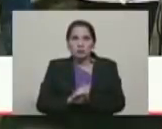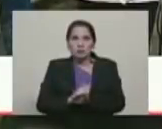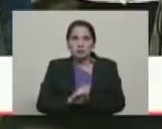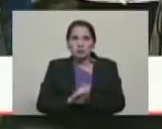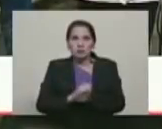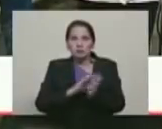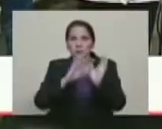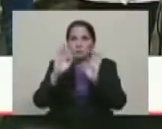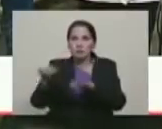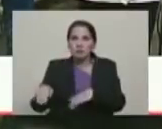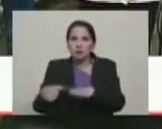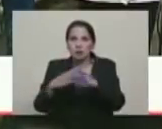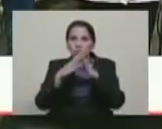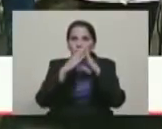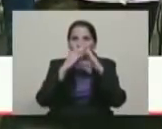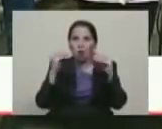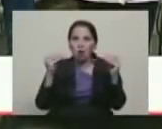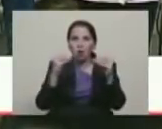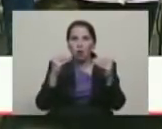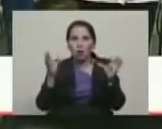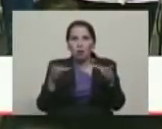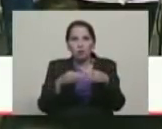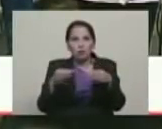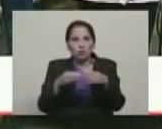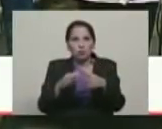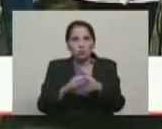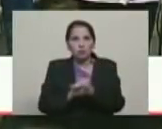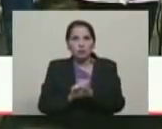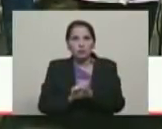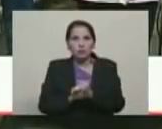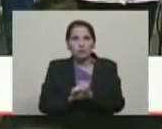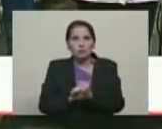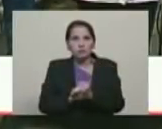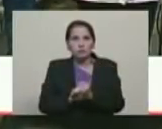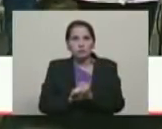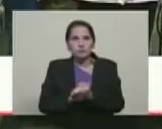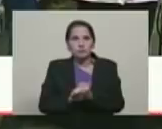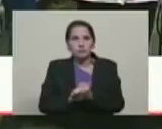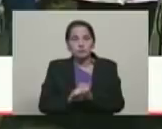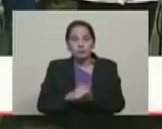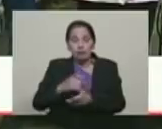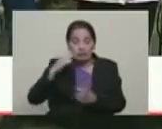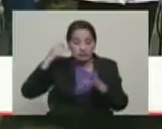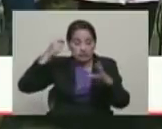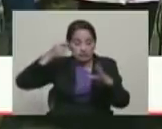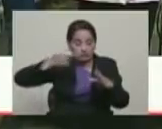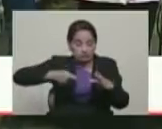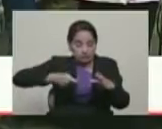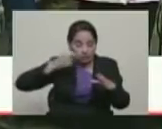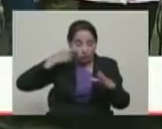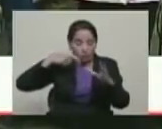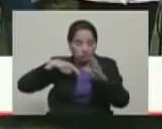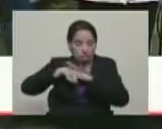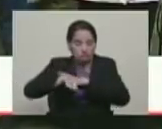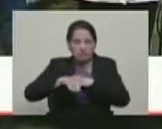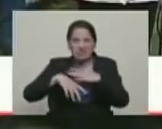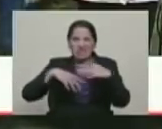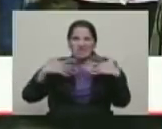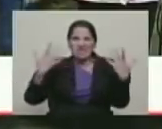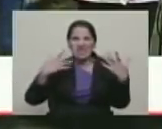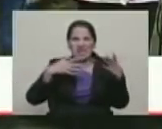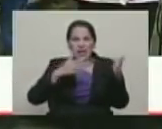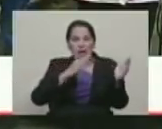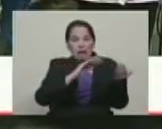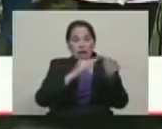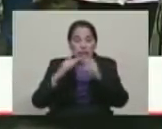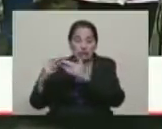los sectores. Y hay que buscar con lupa, si es posible, más allá, a los sectores